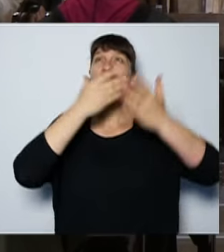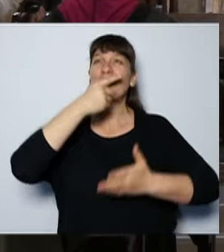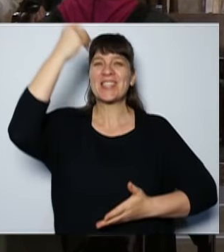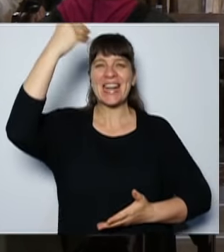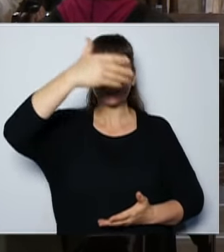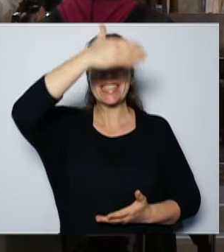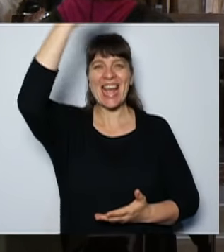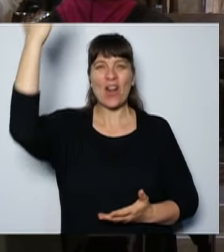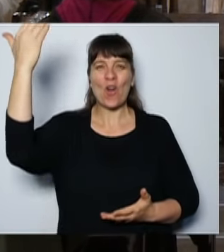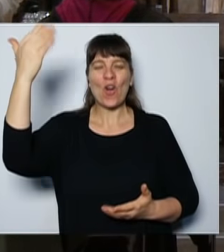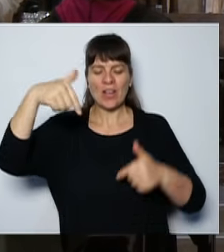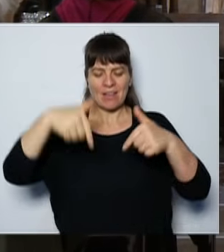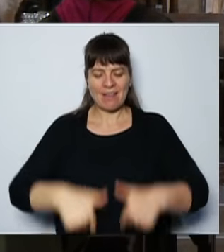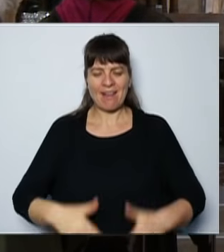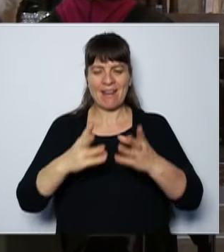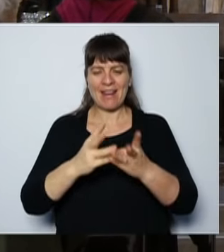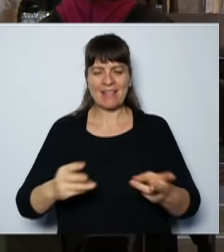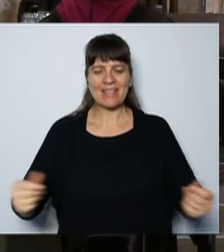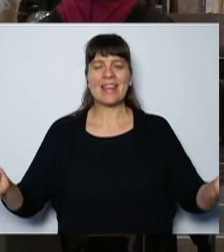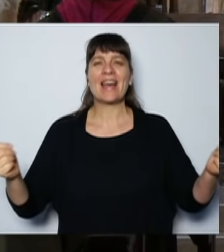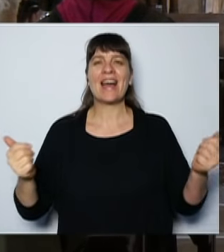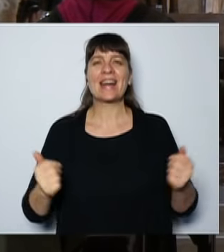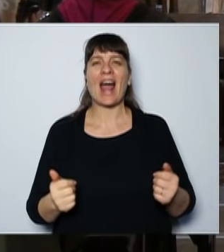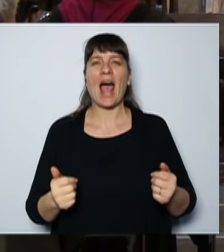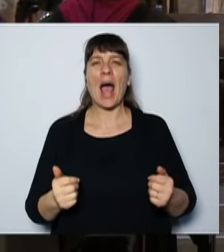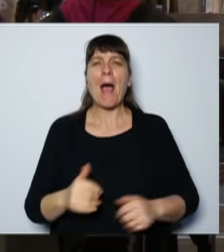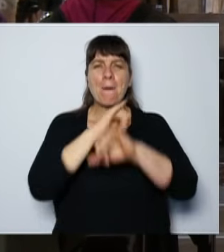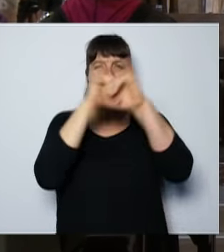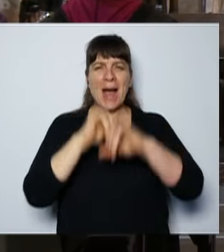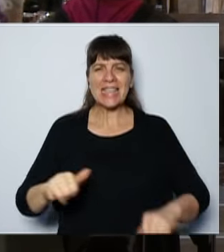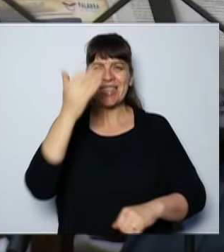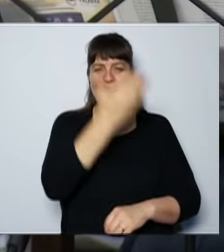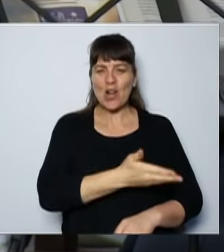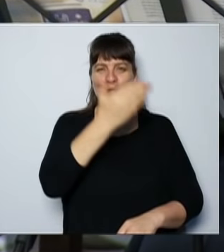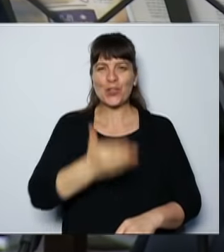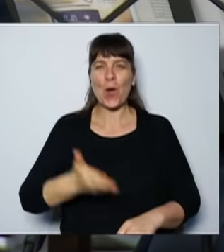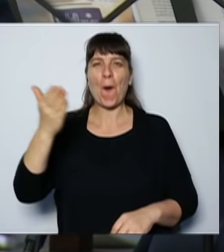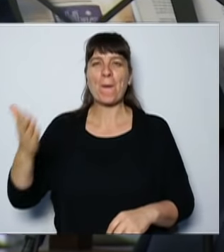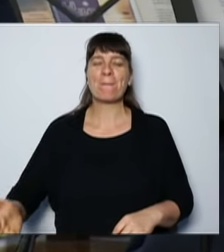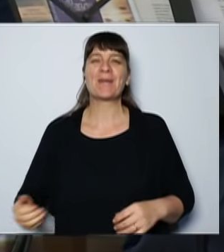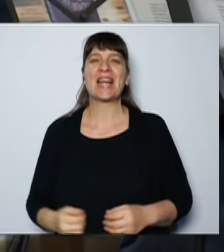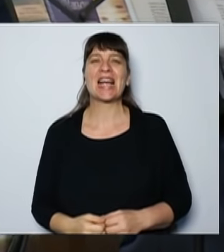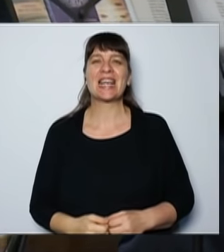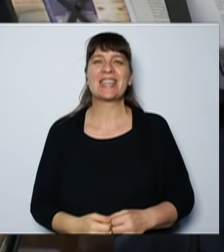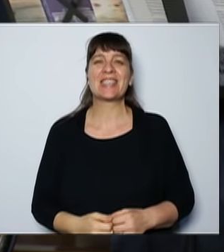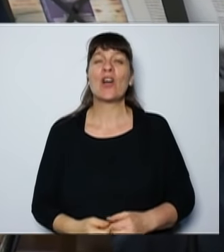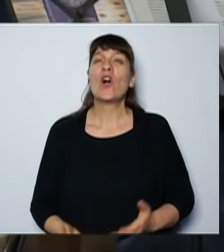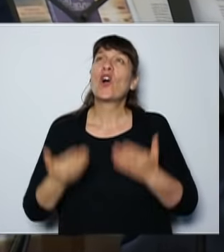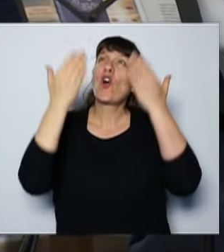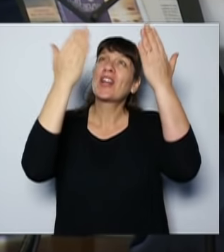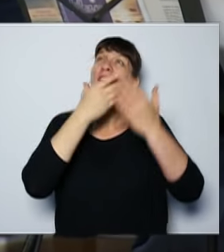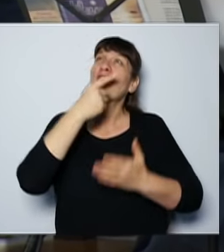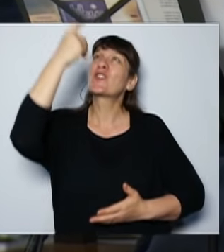Gloria a Dios en el cielo y en la tierra, paz a los